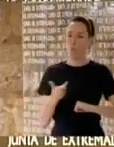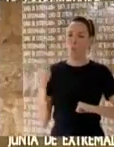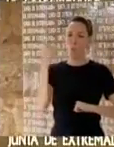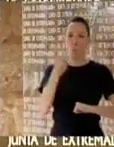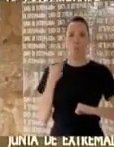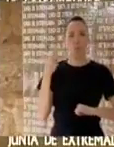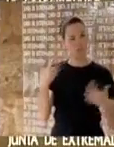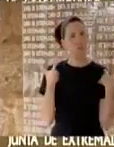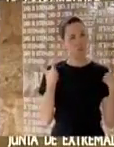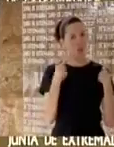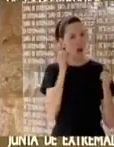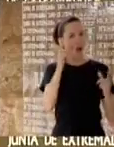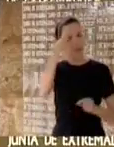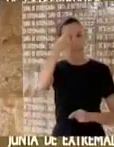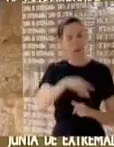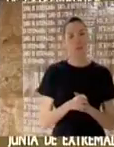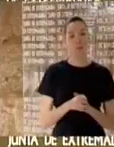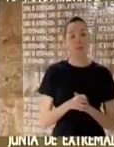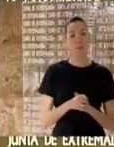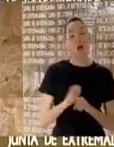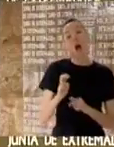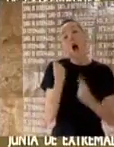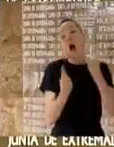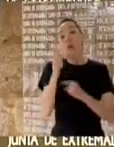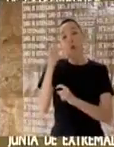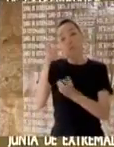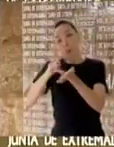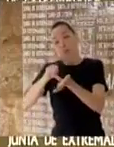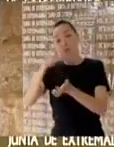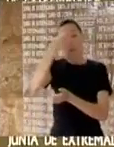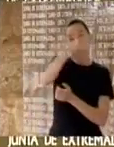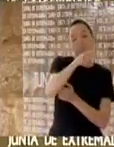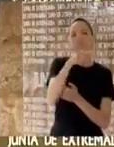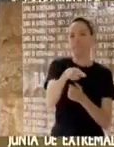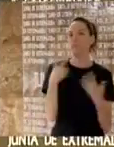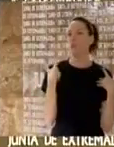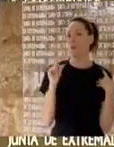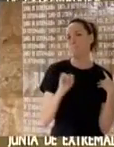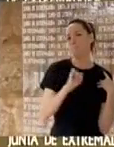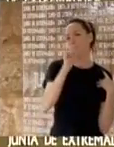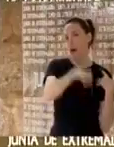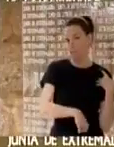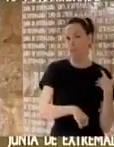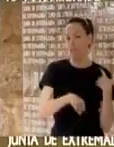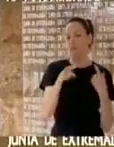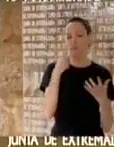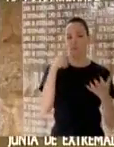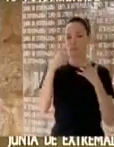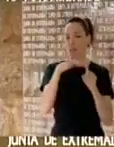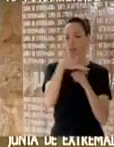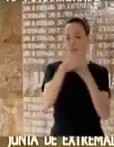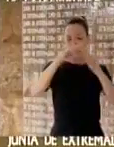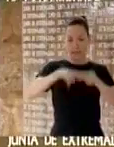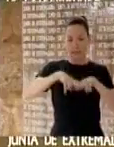economías, en determinados territorios, de manera mucho más intensa, y en consecuencia creemos que este debe ser uno de los indicadores nuevos que se debe